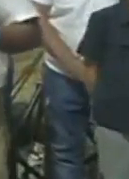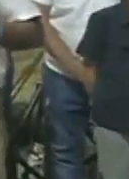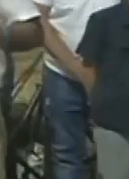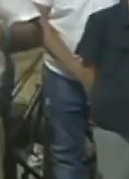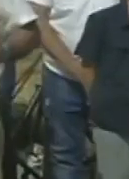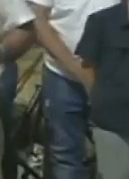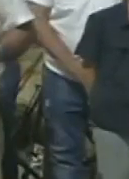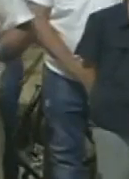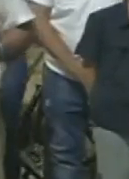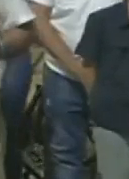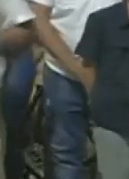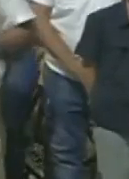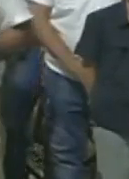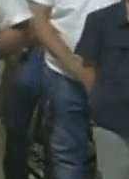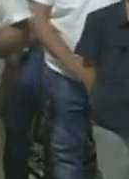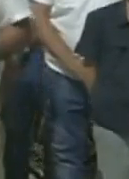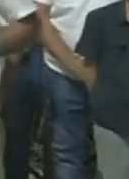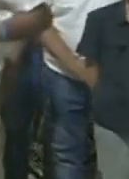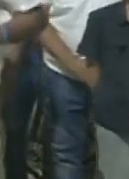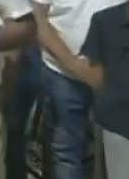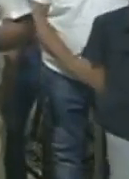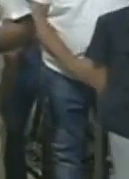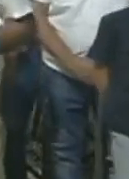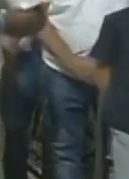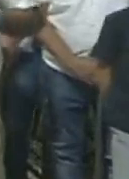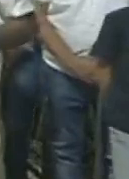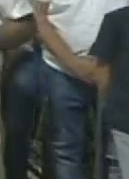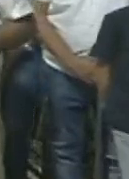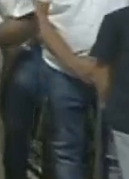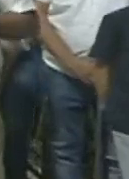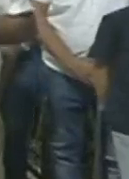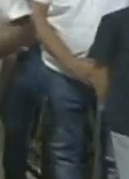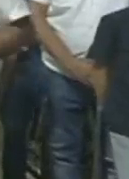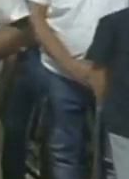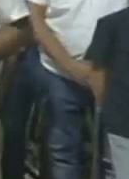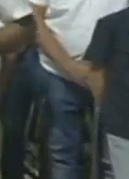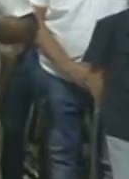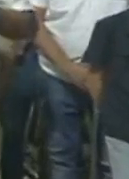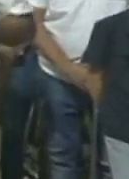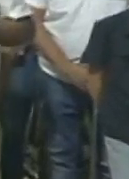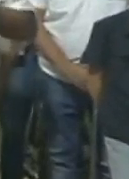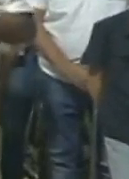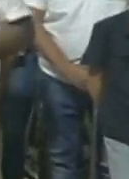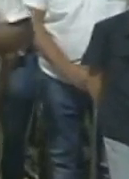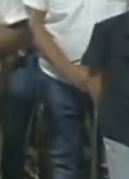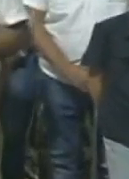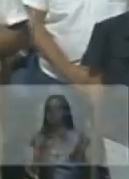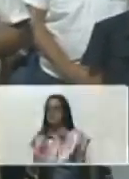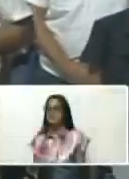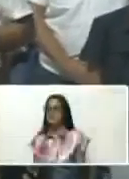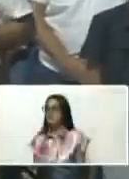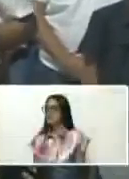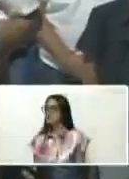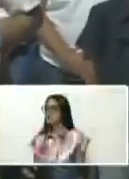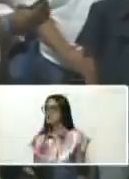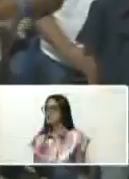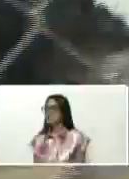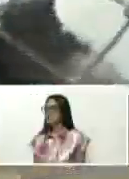encima de los $20. Entonces, es también apuntalar al productor, sobre todo al pequeño productor,